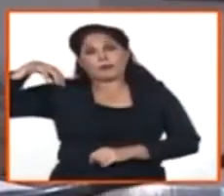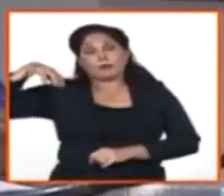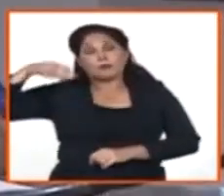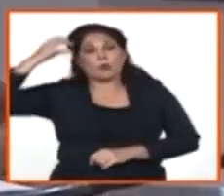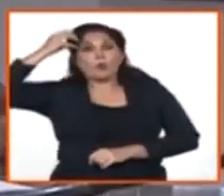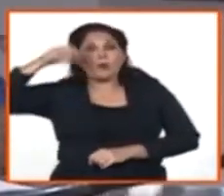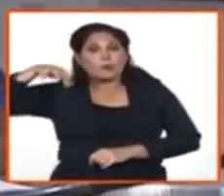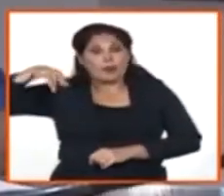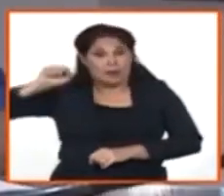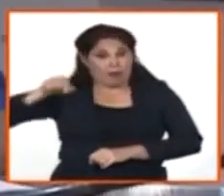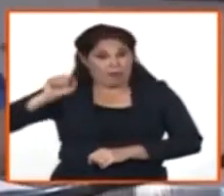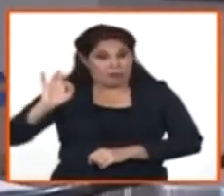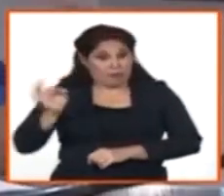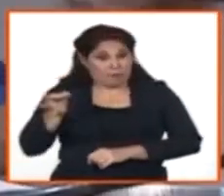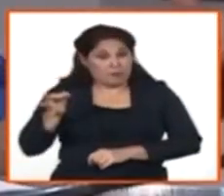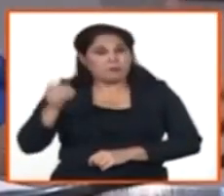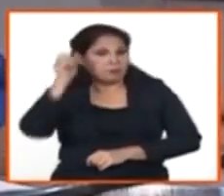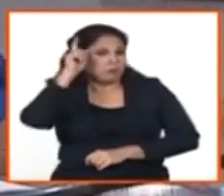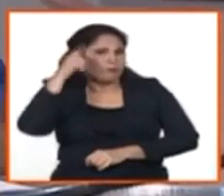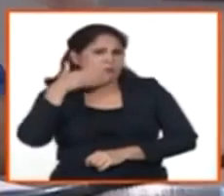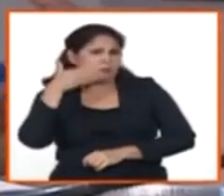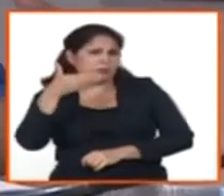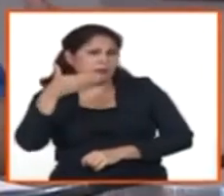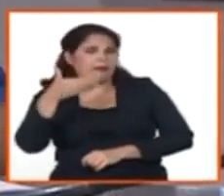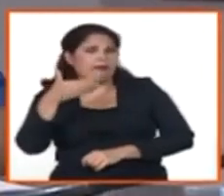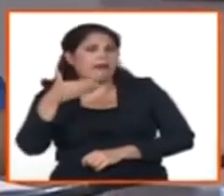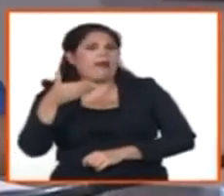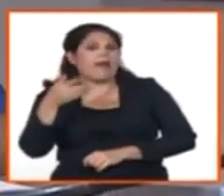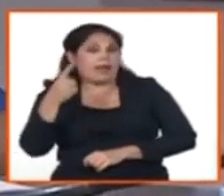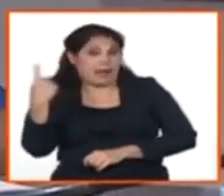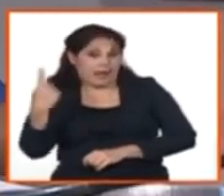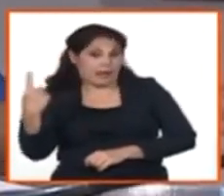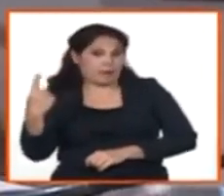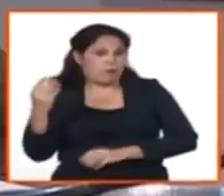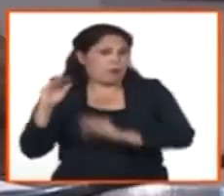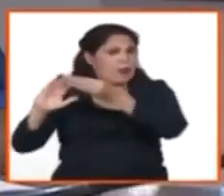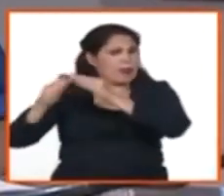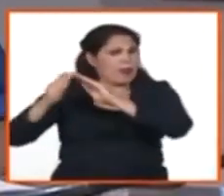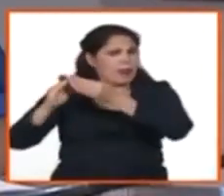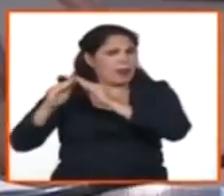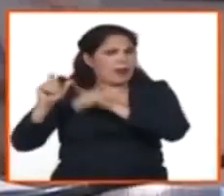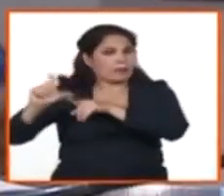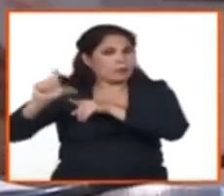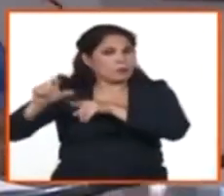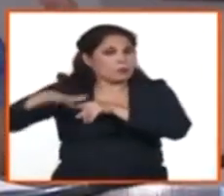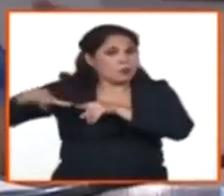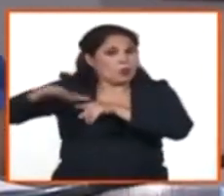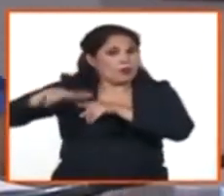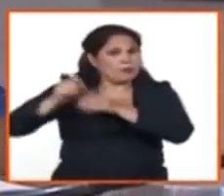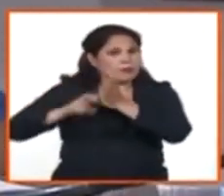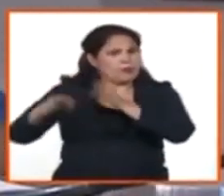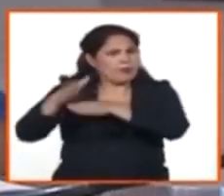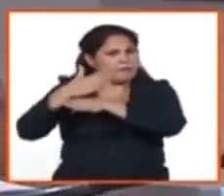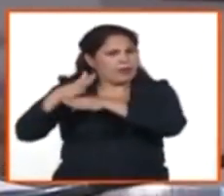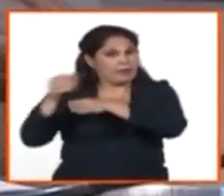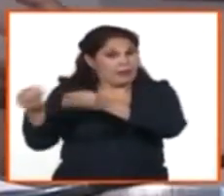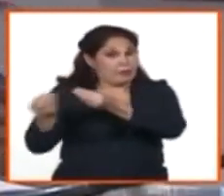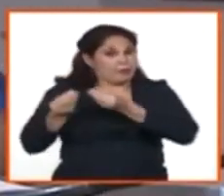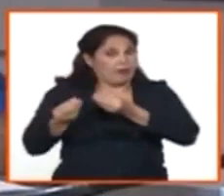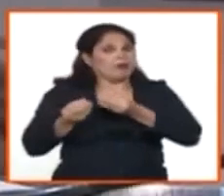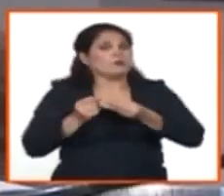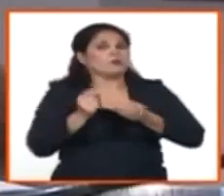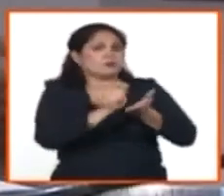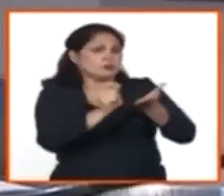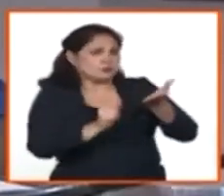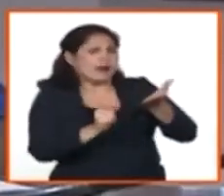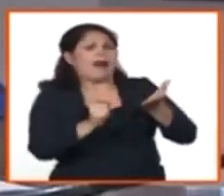local, es decir, que ha sido muy rica y se ha debatido con productores de muchas provincias que han fortalecido y